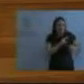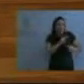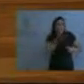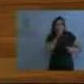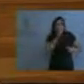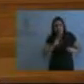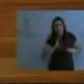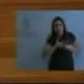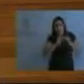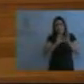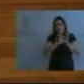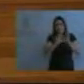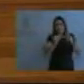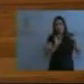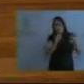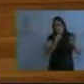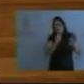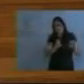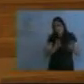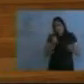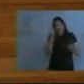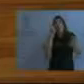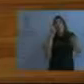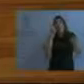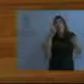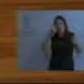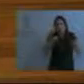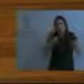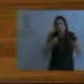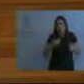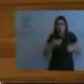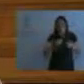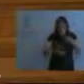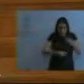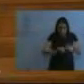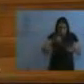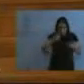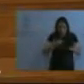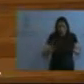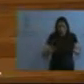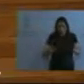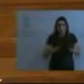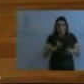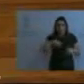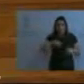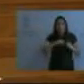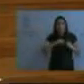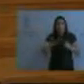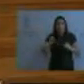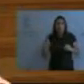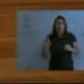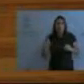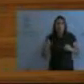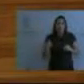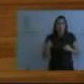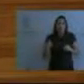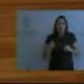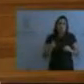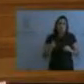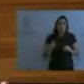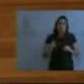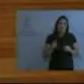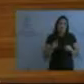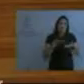de tasas y esperemos que sea cierto y que se lleve a la práctica. Y nuestro grupo le va